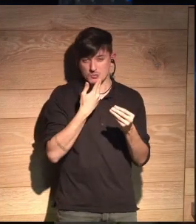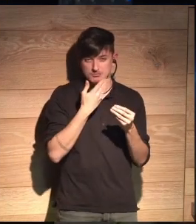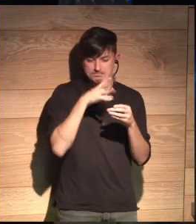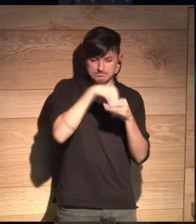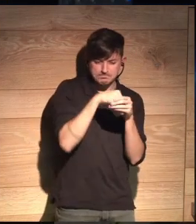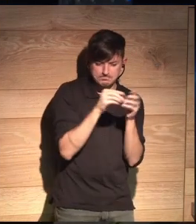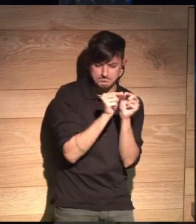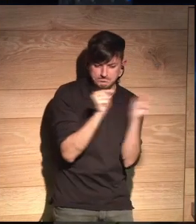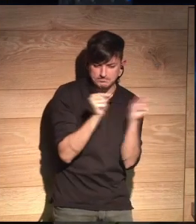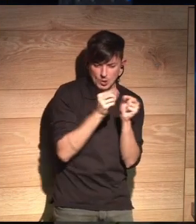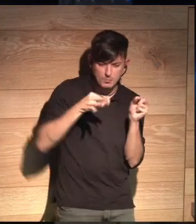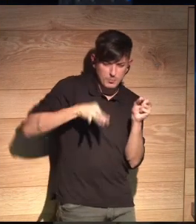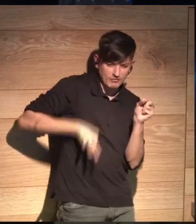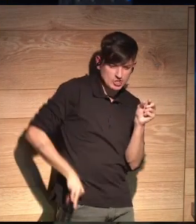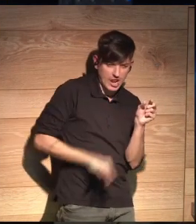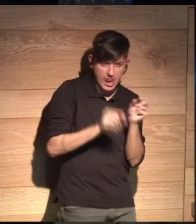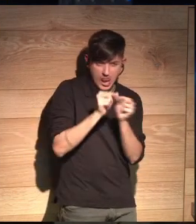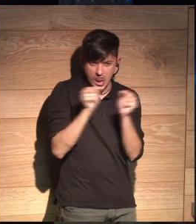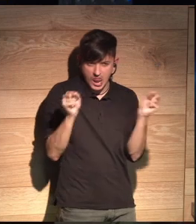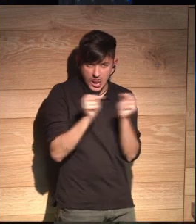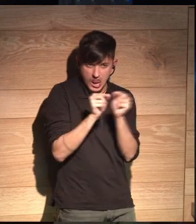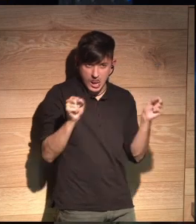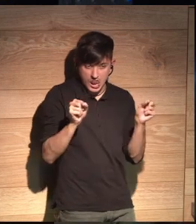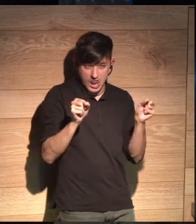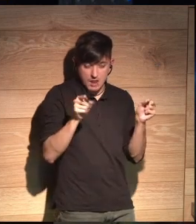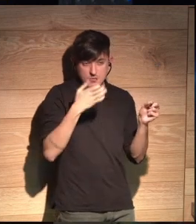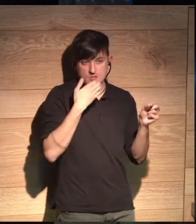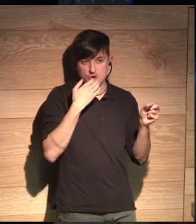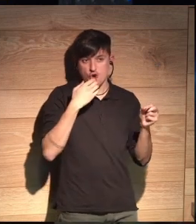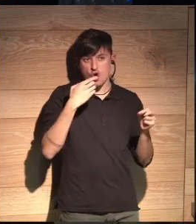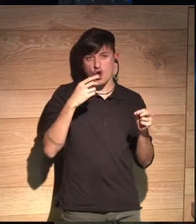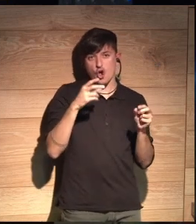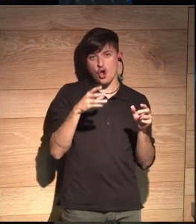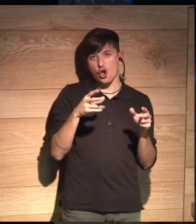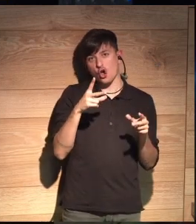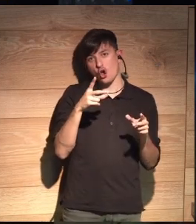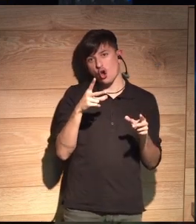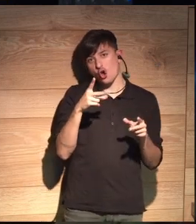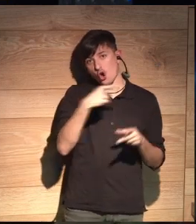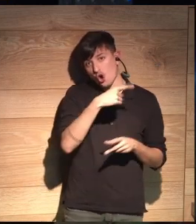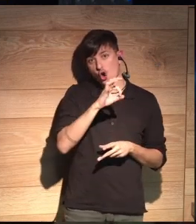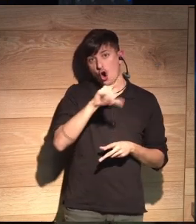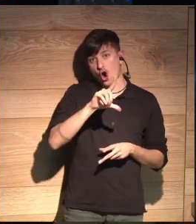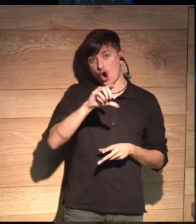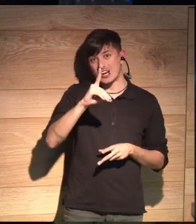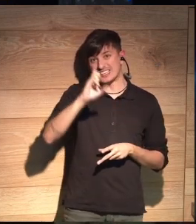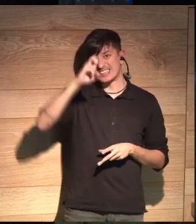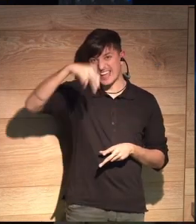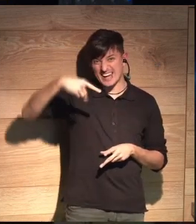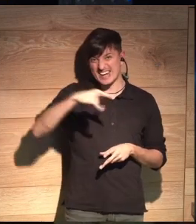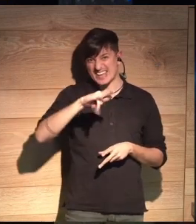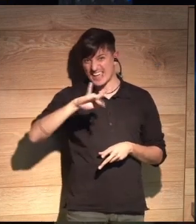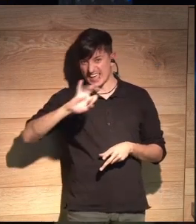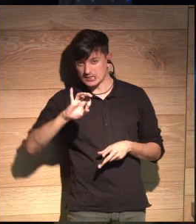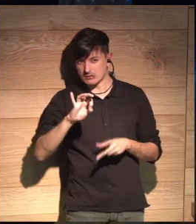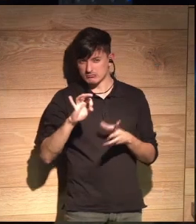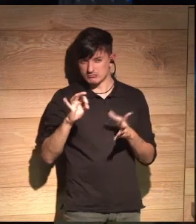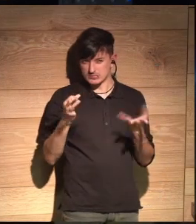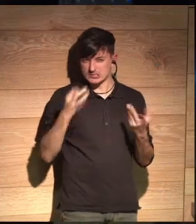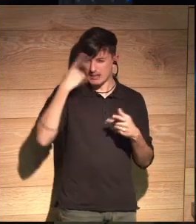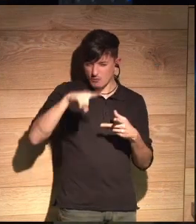profesional y utilizamos el golden gate sabemos absolutamente todo del bundle gate es decir sabemos cómo funciona sabemos